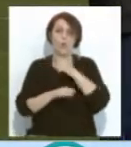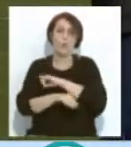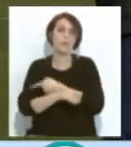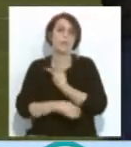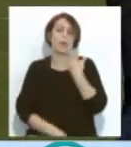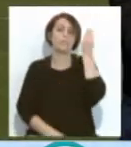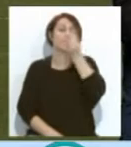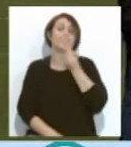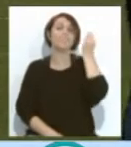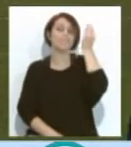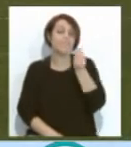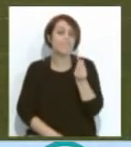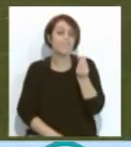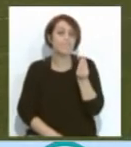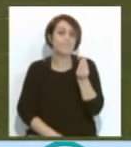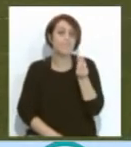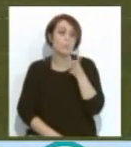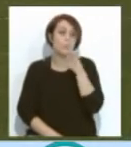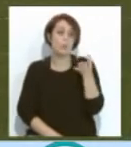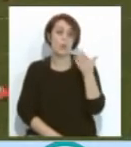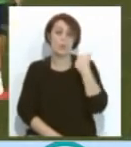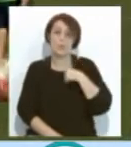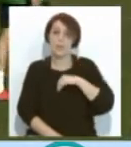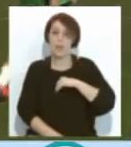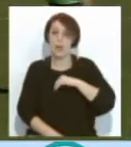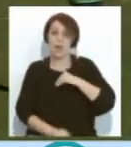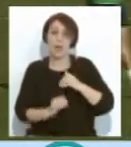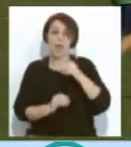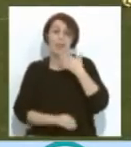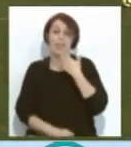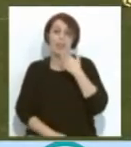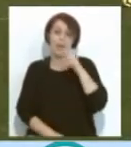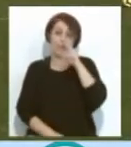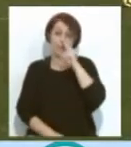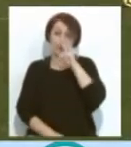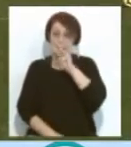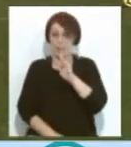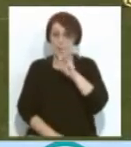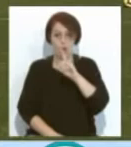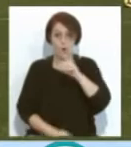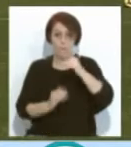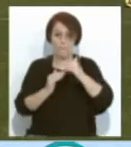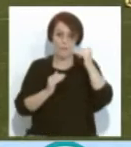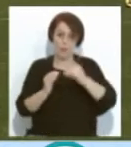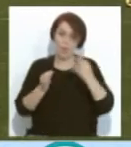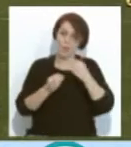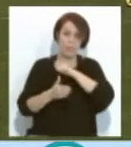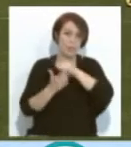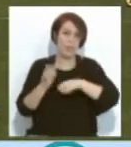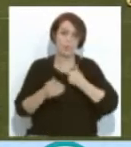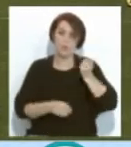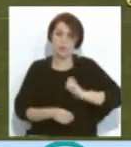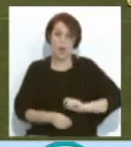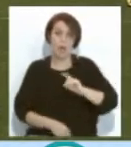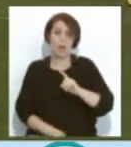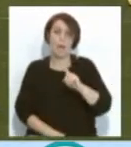entiende que, porque ya no es sub-23, ya tiene que tener ficha profesional, ya tiene que tener ser una de las 25